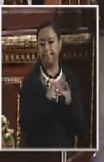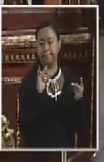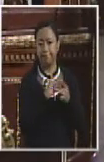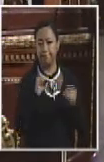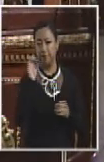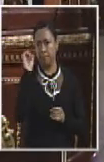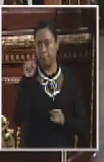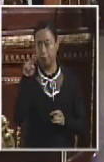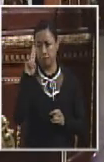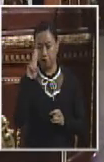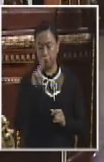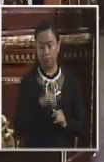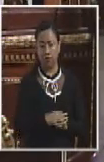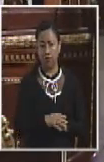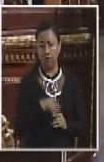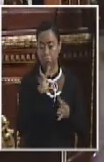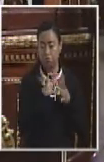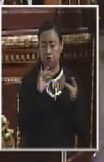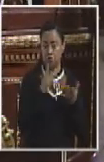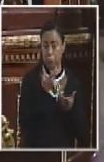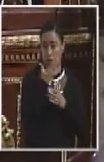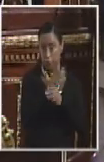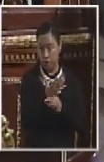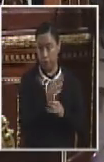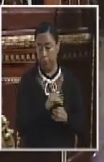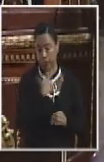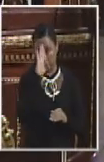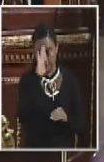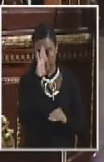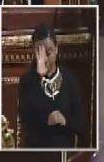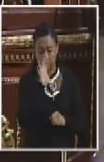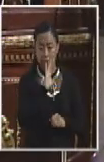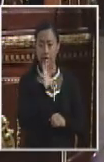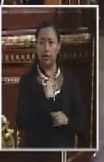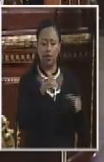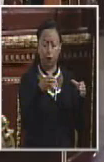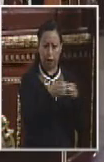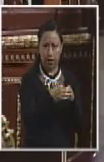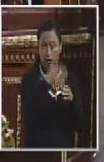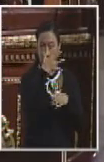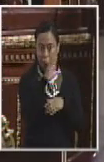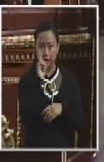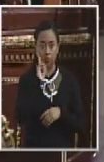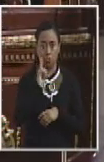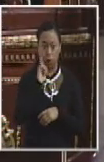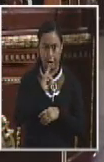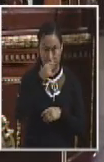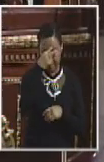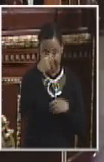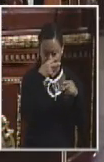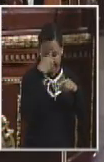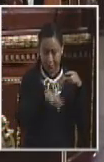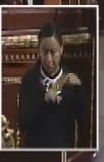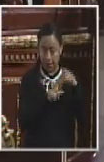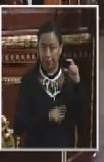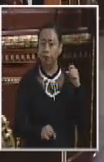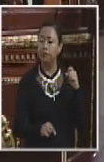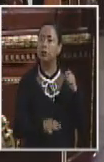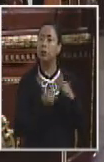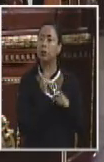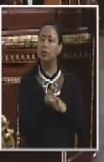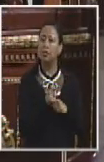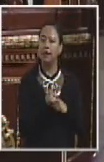Naciones Unidas, la ONU, estima que 6 de cada 10 mujeres mexicanas han enfrentado algún